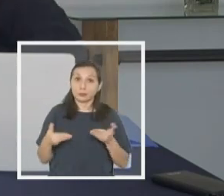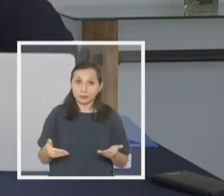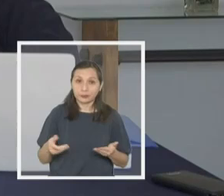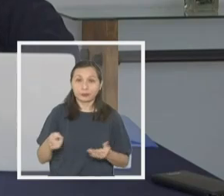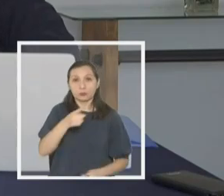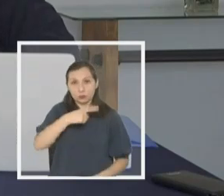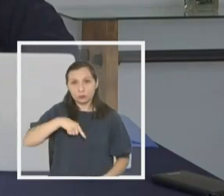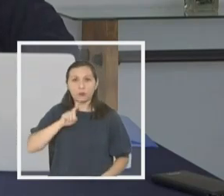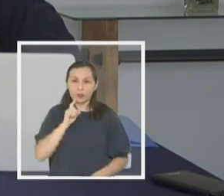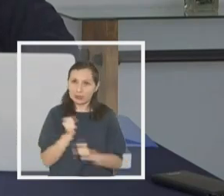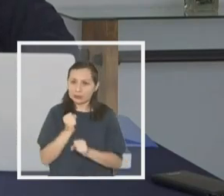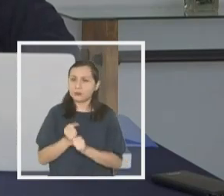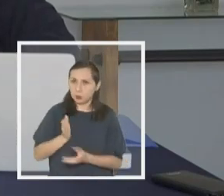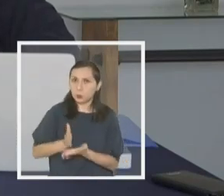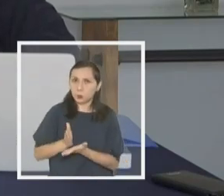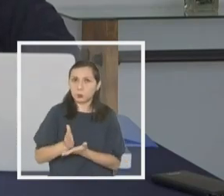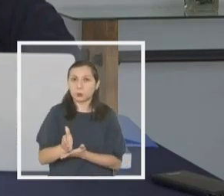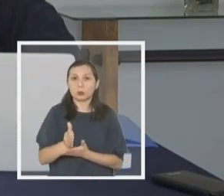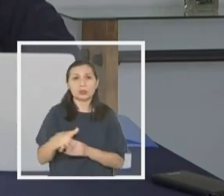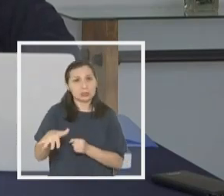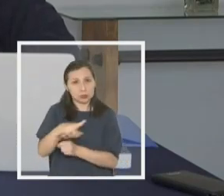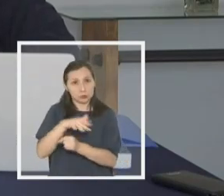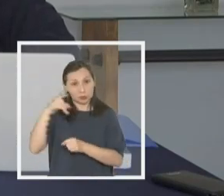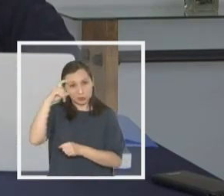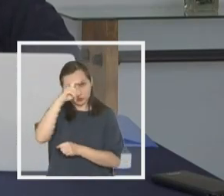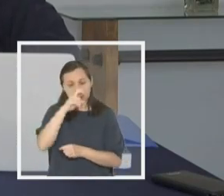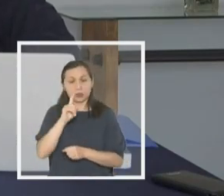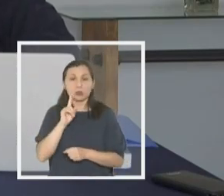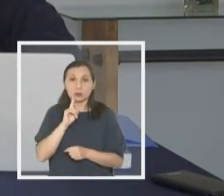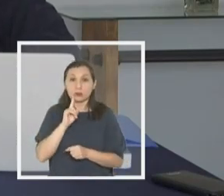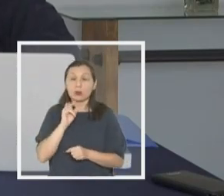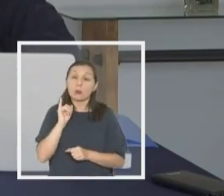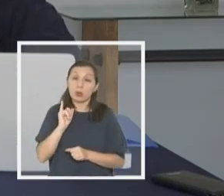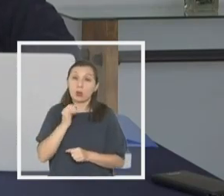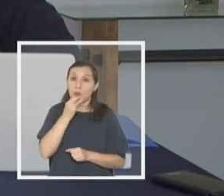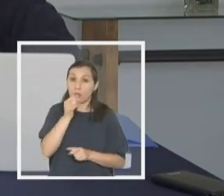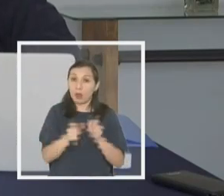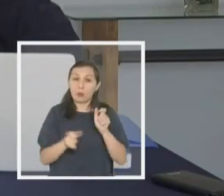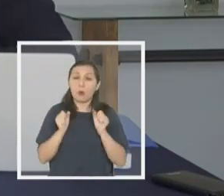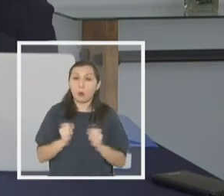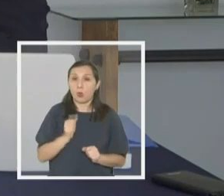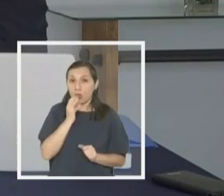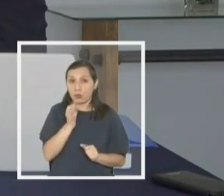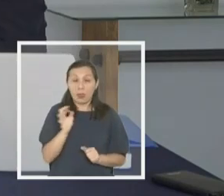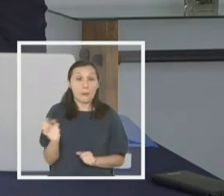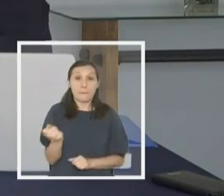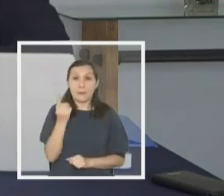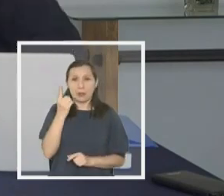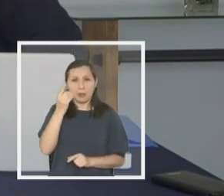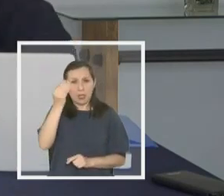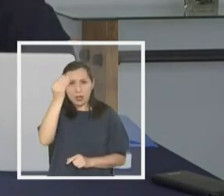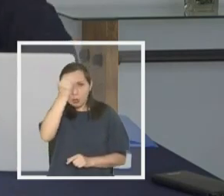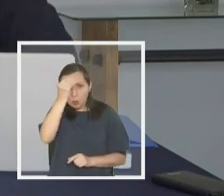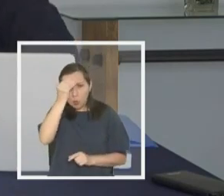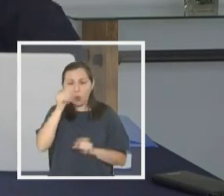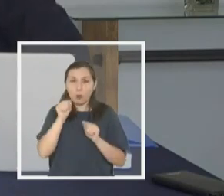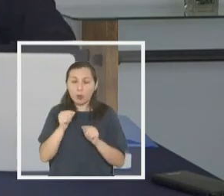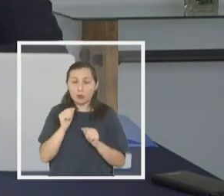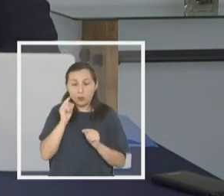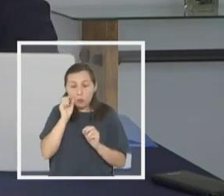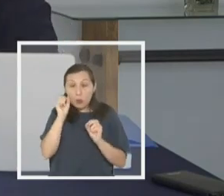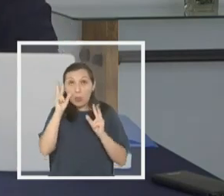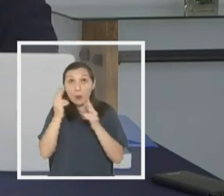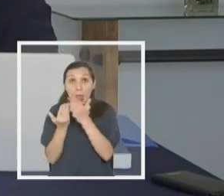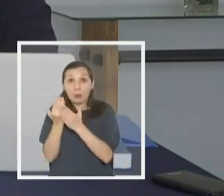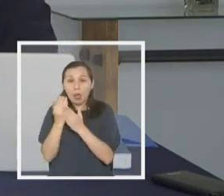estamos trabajando firme en esto, recibimos una situación muy complicada, pero que a la gente le puedo decir de que esta es nuestra primera prioridad. Yo me despierto y me